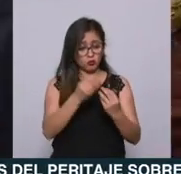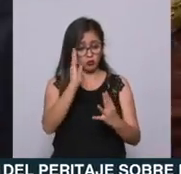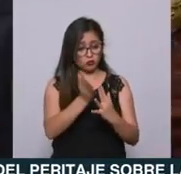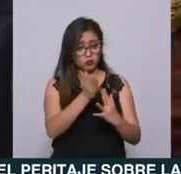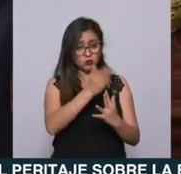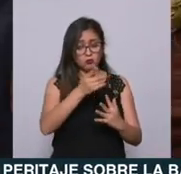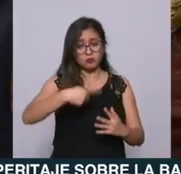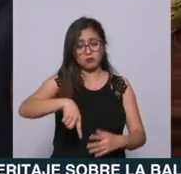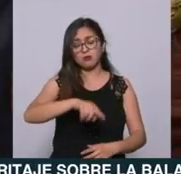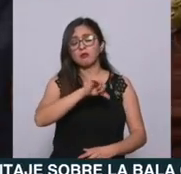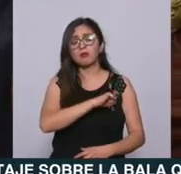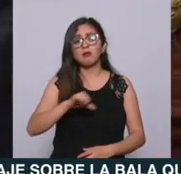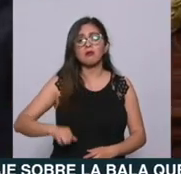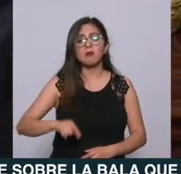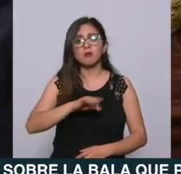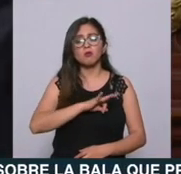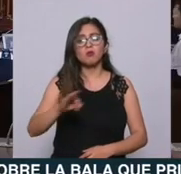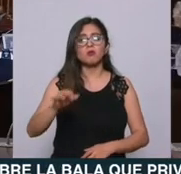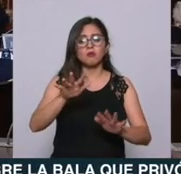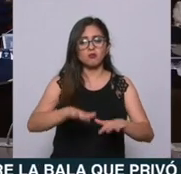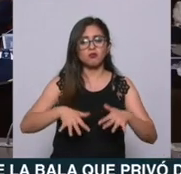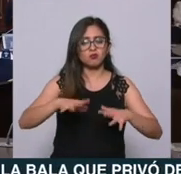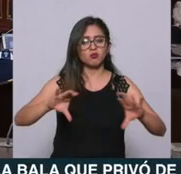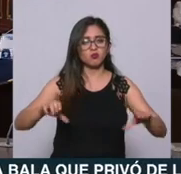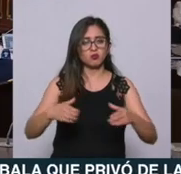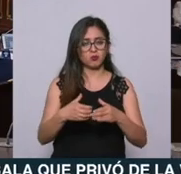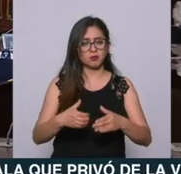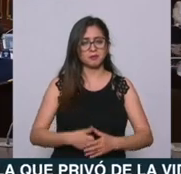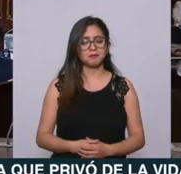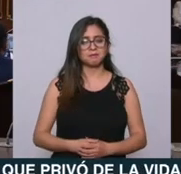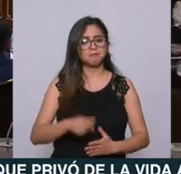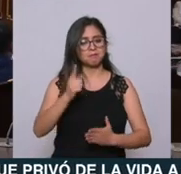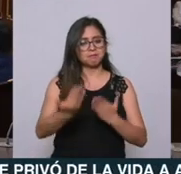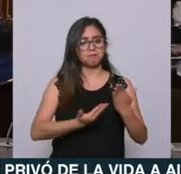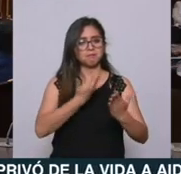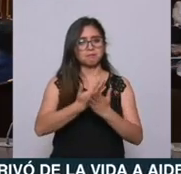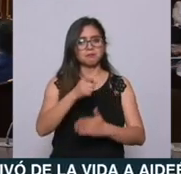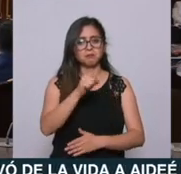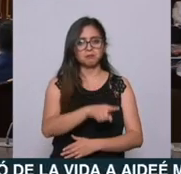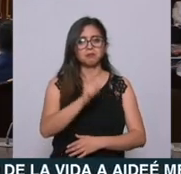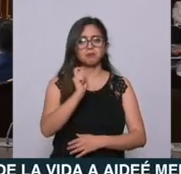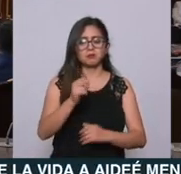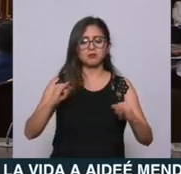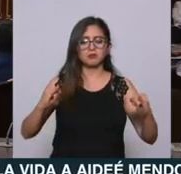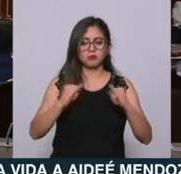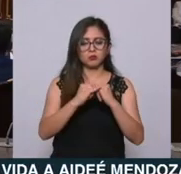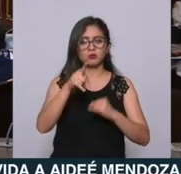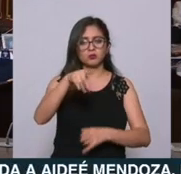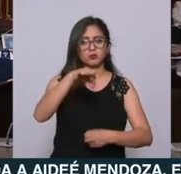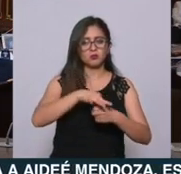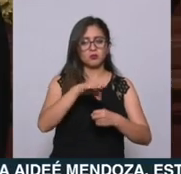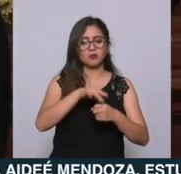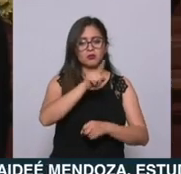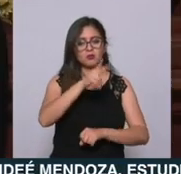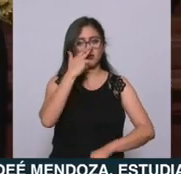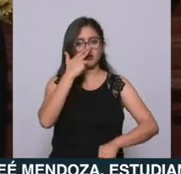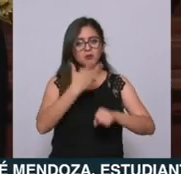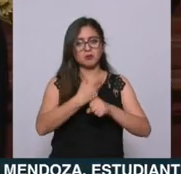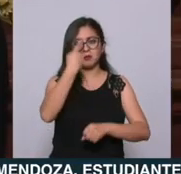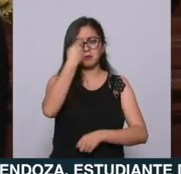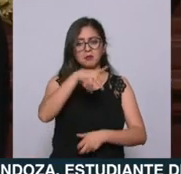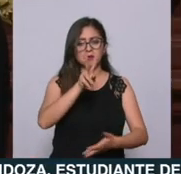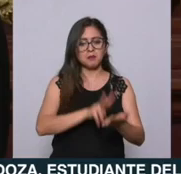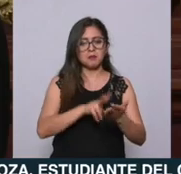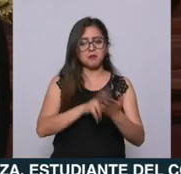en las alcaldías puedan convocar a plebiscito. Se propone que siga siendo el Instituto Electoral quien sea el órgano que siga teniendo a su cargo la